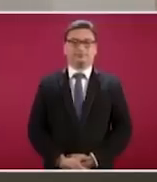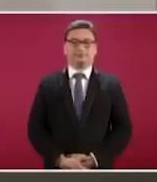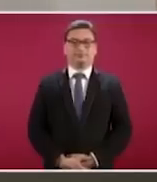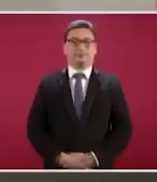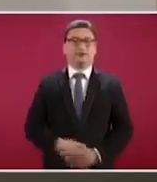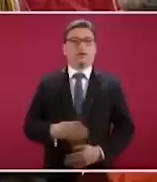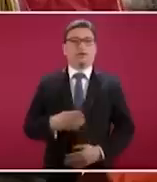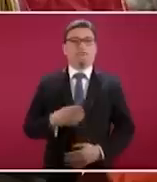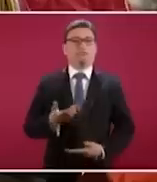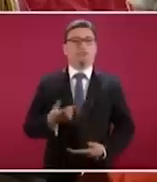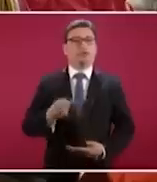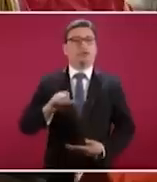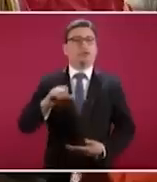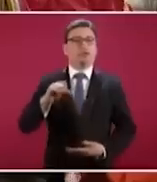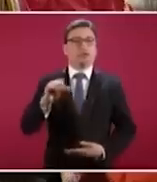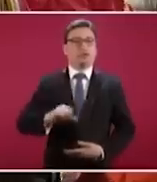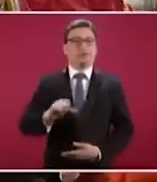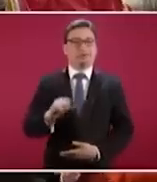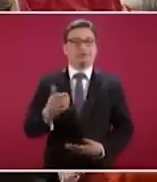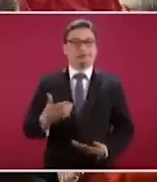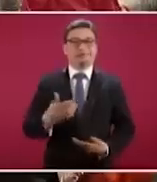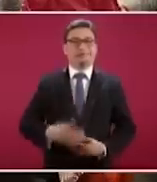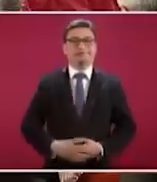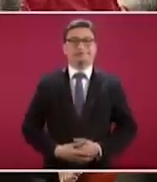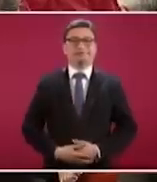Bueno, el día de hoy,